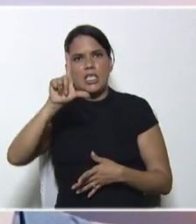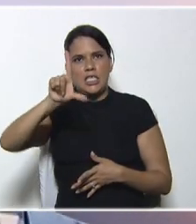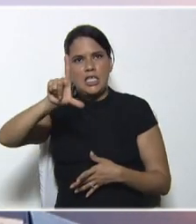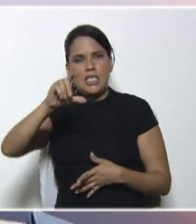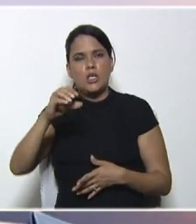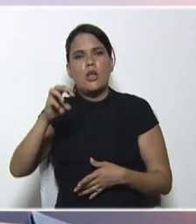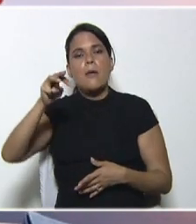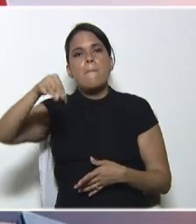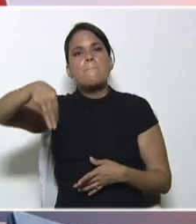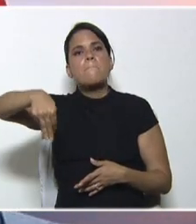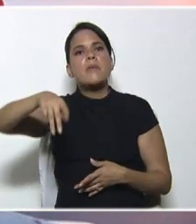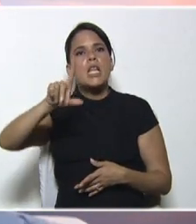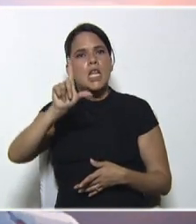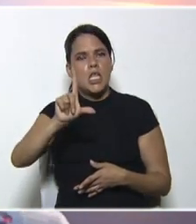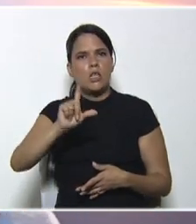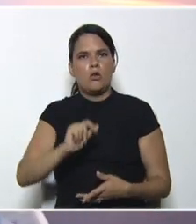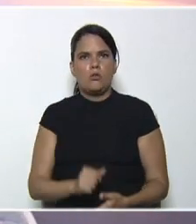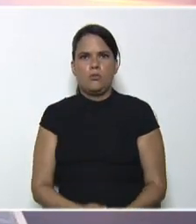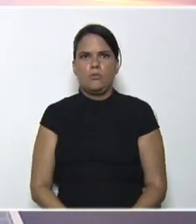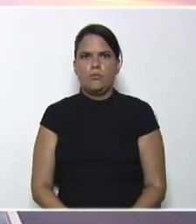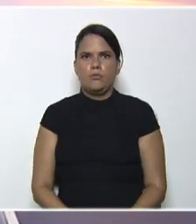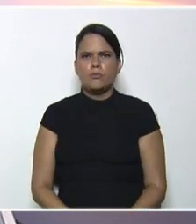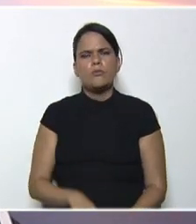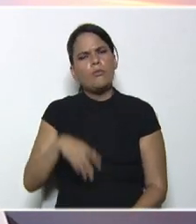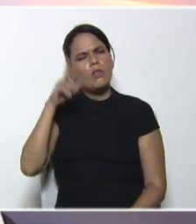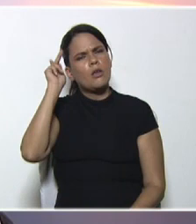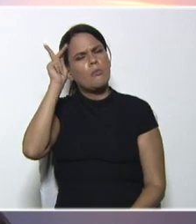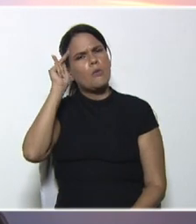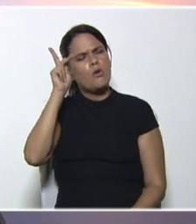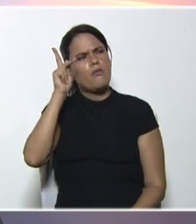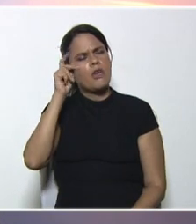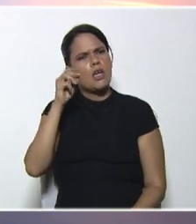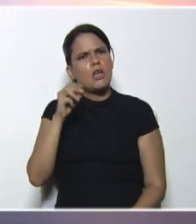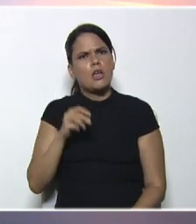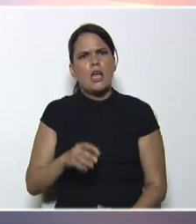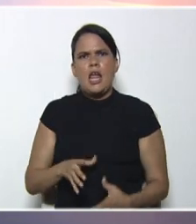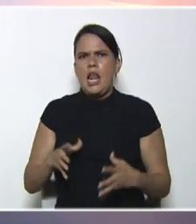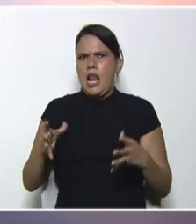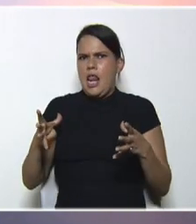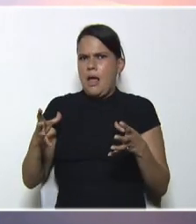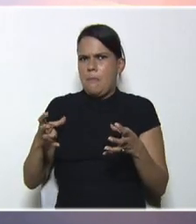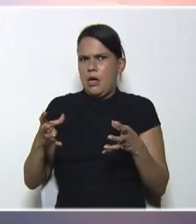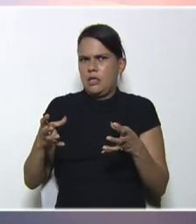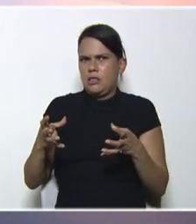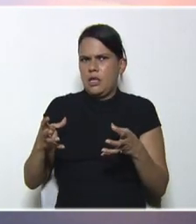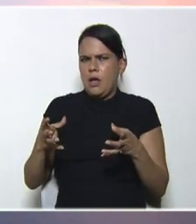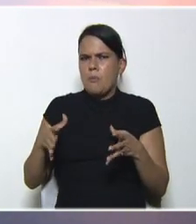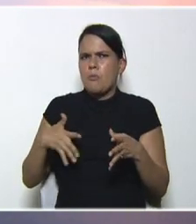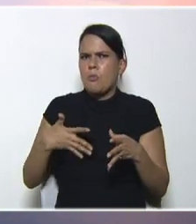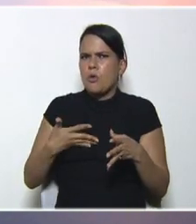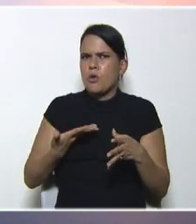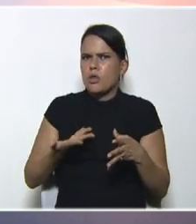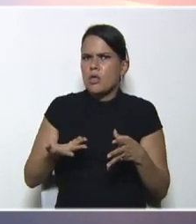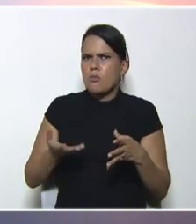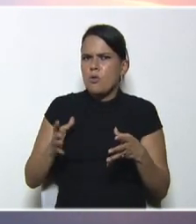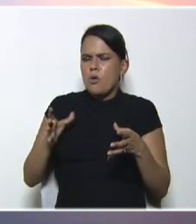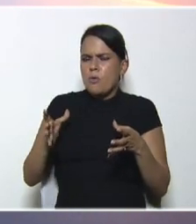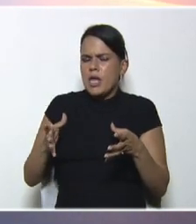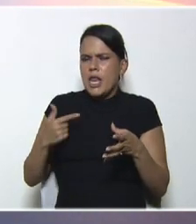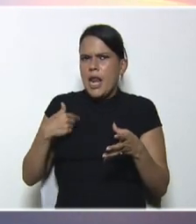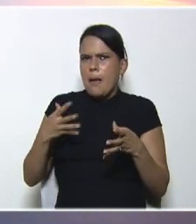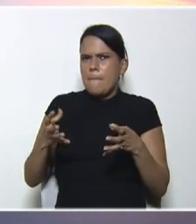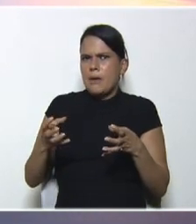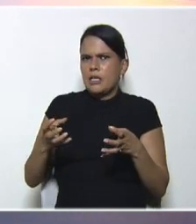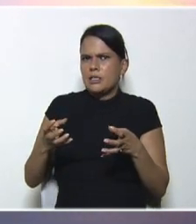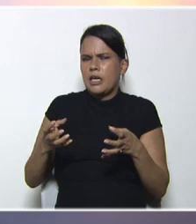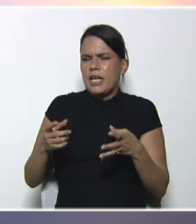mililitro. Bien, entonces, profe, la masa. Podemos comprar la masa de un cuerpo. ¿Qué cantidad de